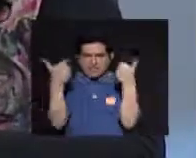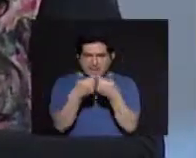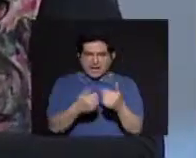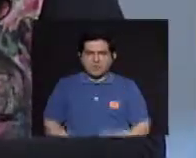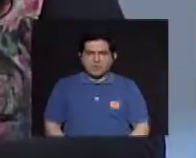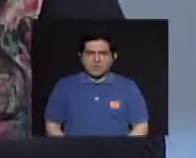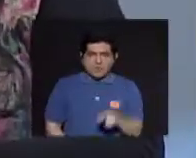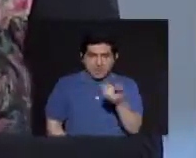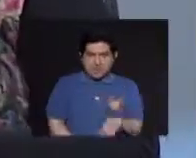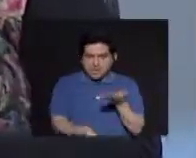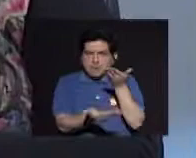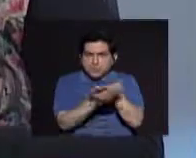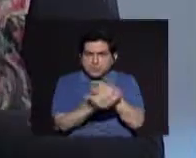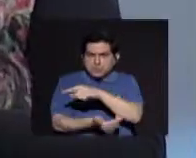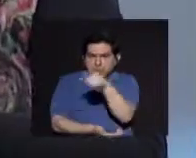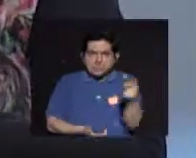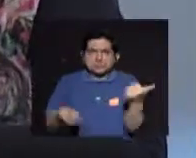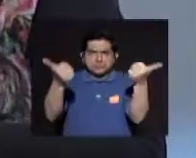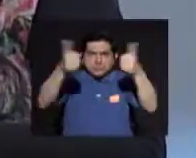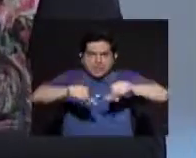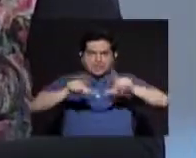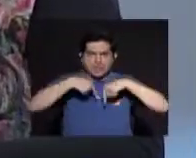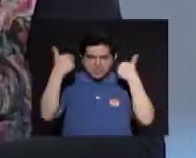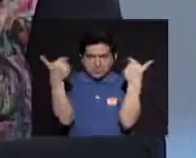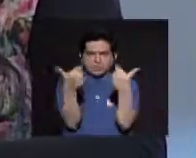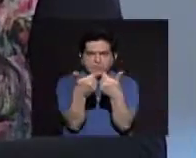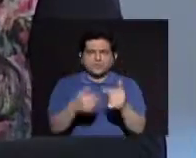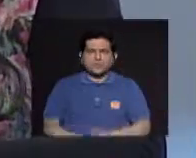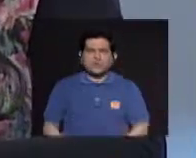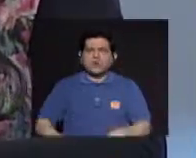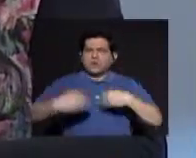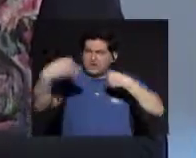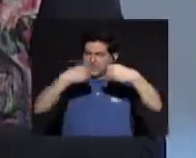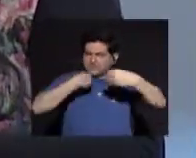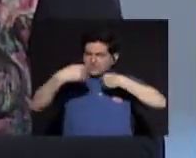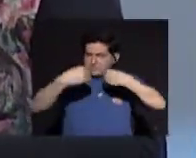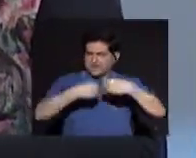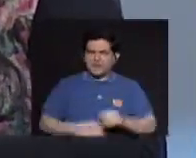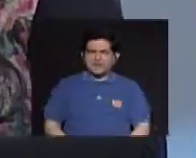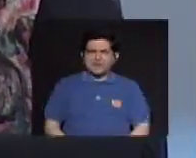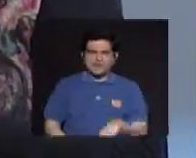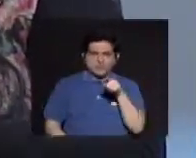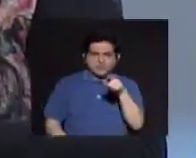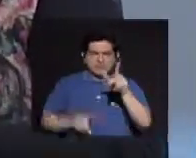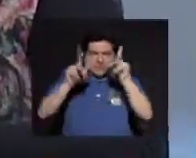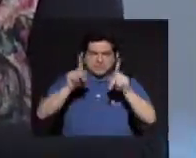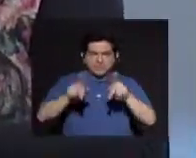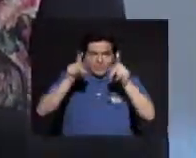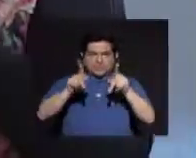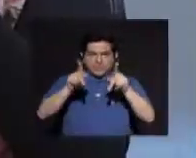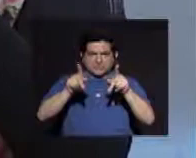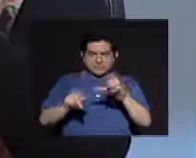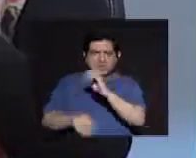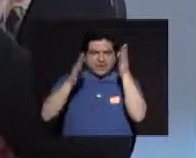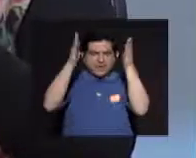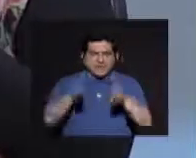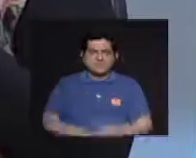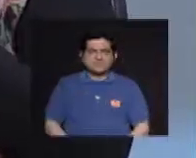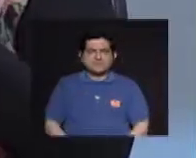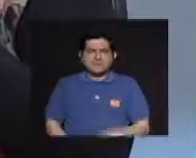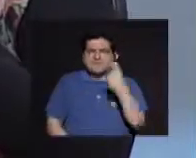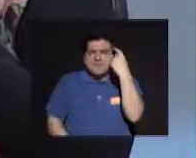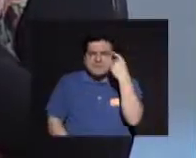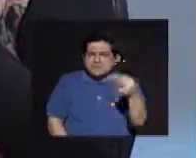al grupo, me imagino que la propuso y ustedes estuvieron de acuerdo como grupo. Cuéntenos un poco, ustedes como costarricenses ante esta